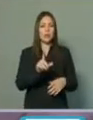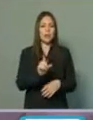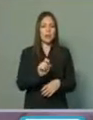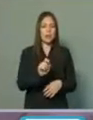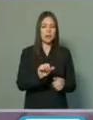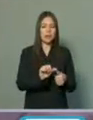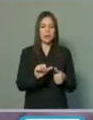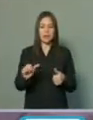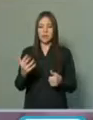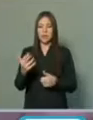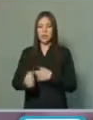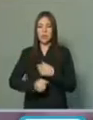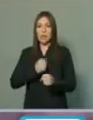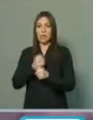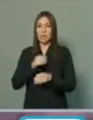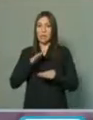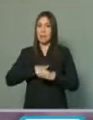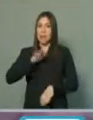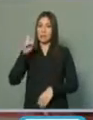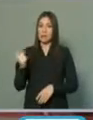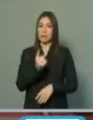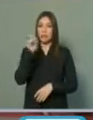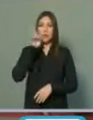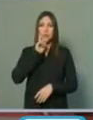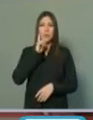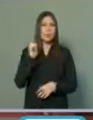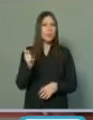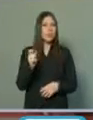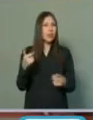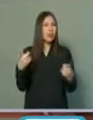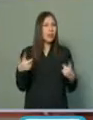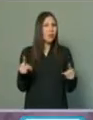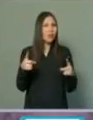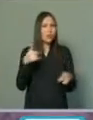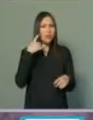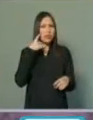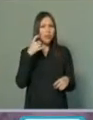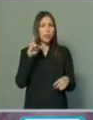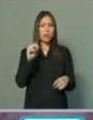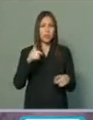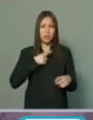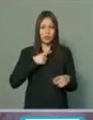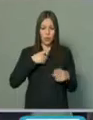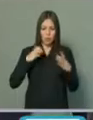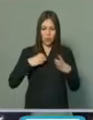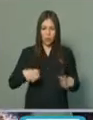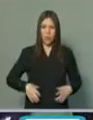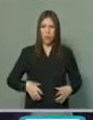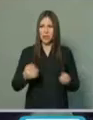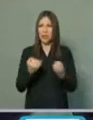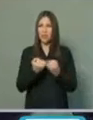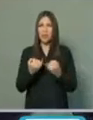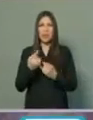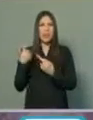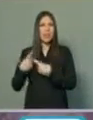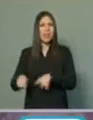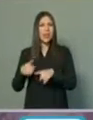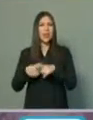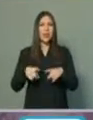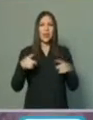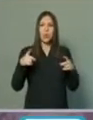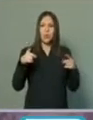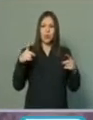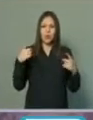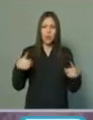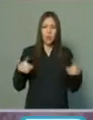edad, que consistía en dolores inespecíficos, no necesariamente nada más de articulación, sino en cualquier parte del cuerpo, en